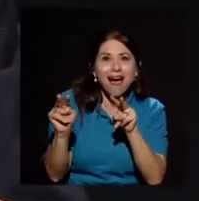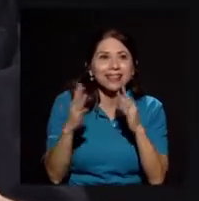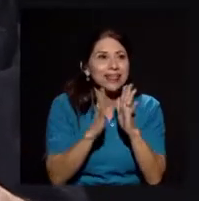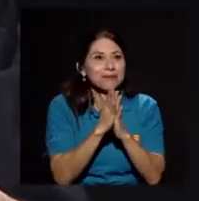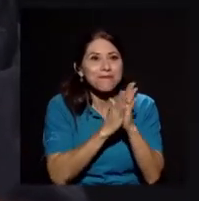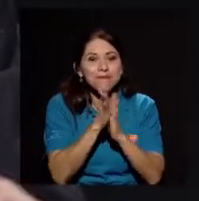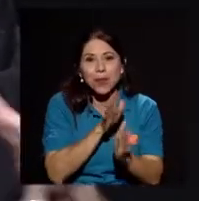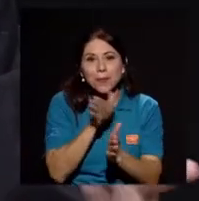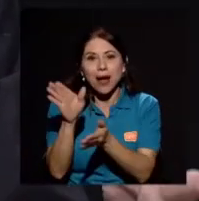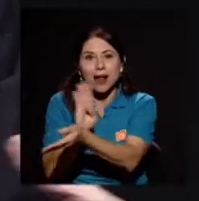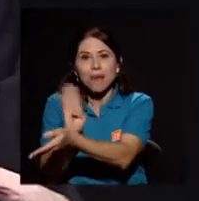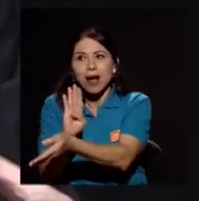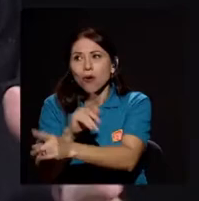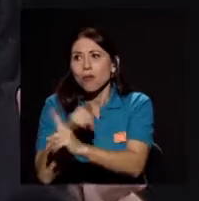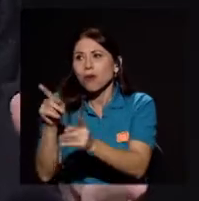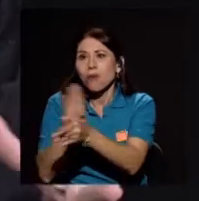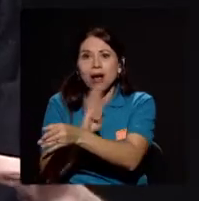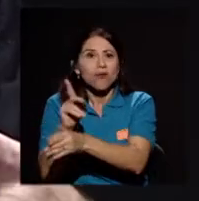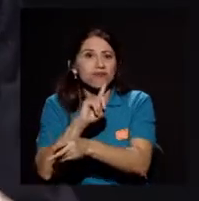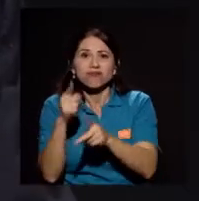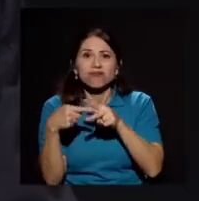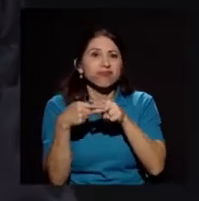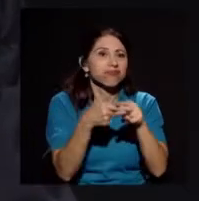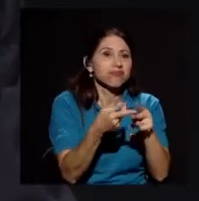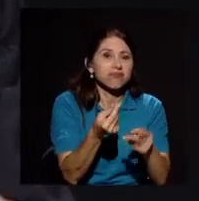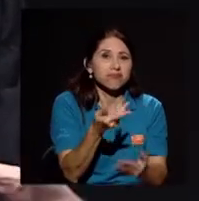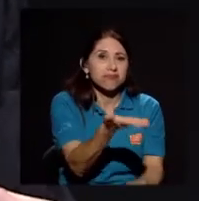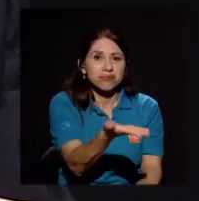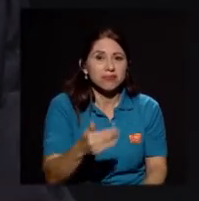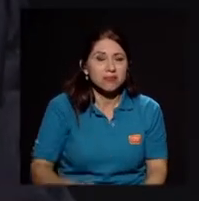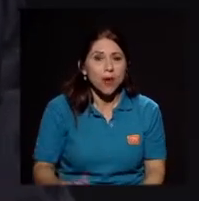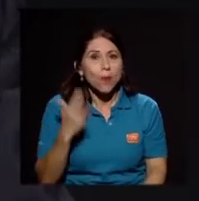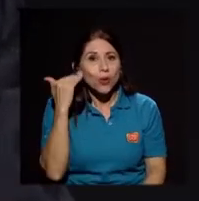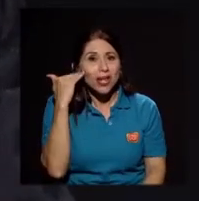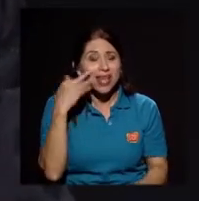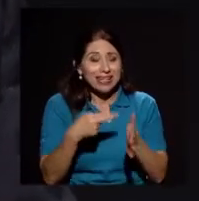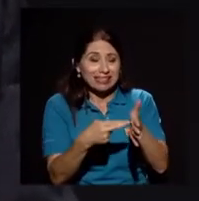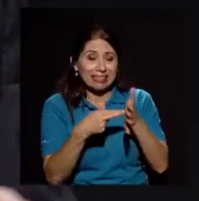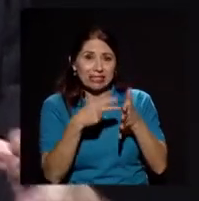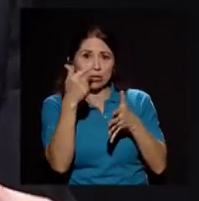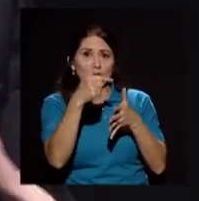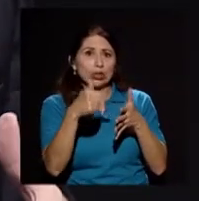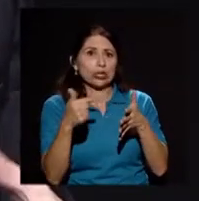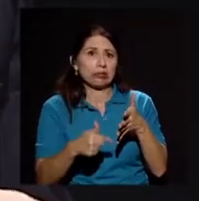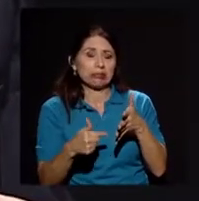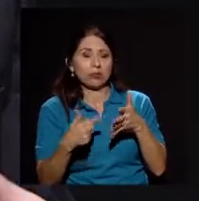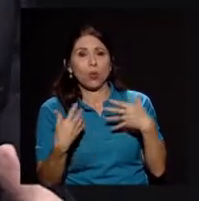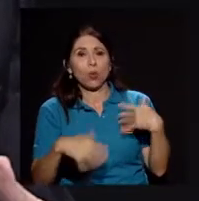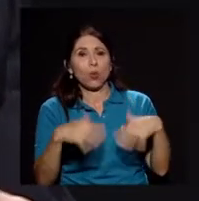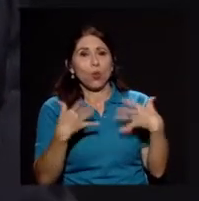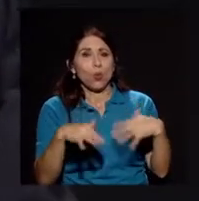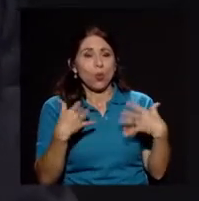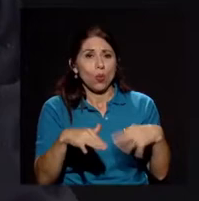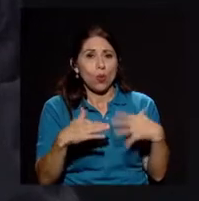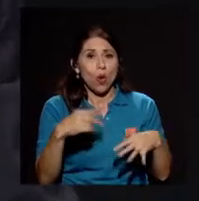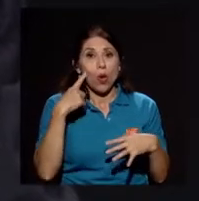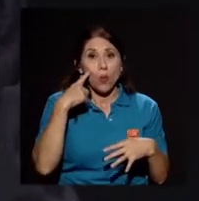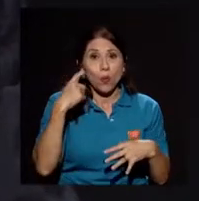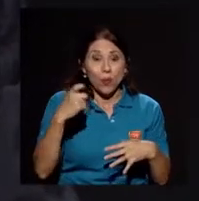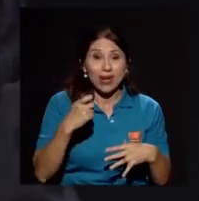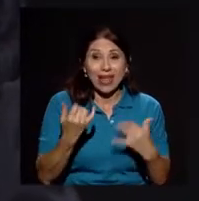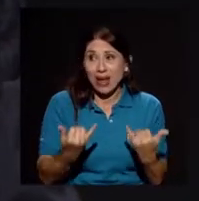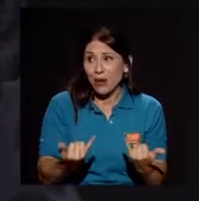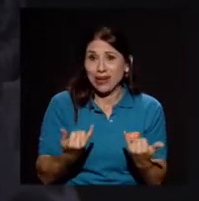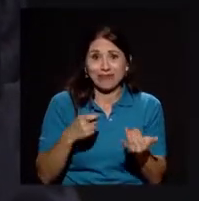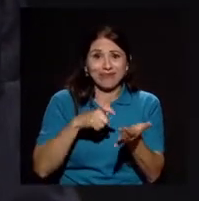porque básicamente porque las condiciones crediticias se han endurecido de tal manera debido a la absorción de recursos que implica el déficit